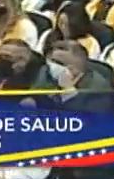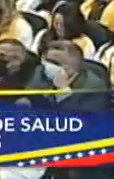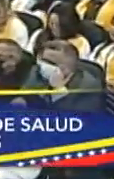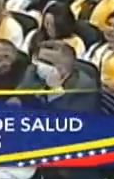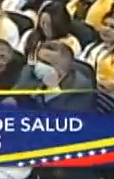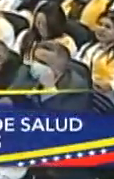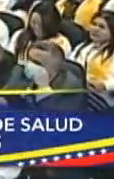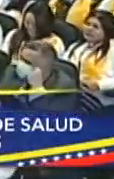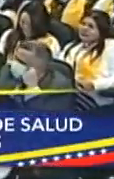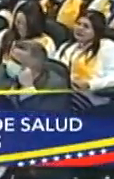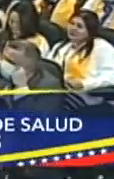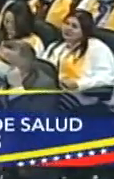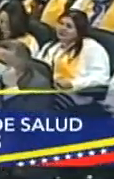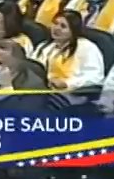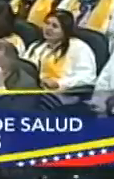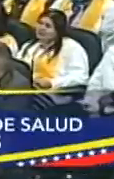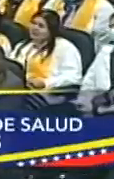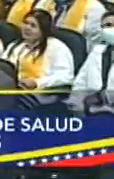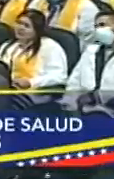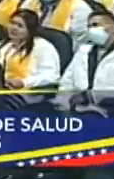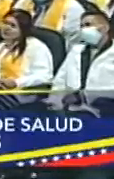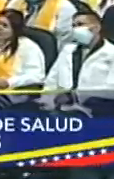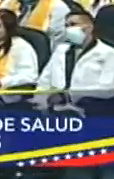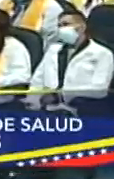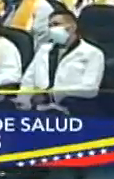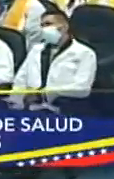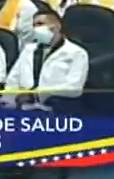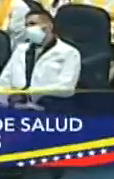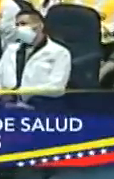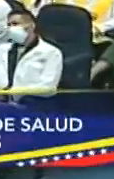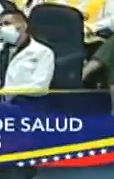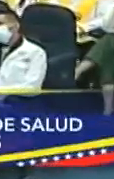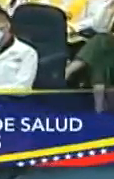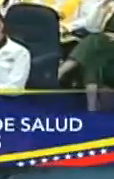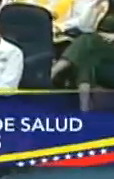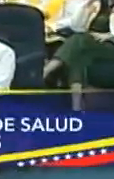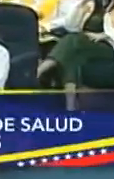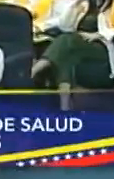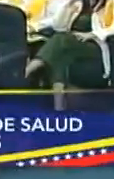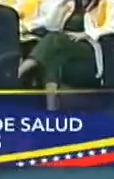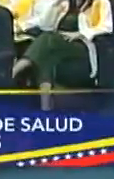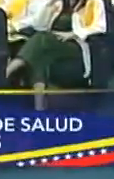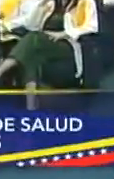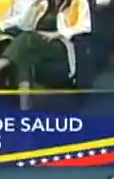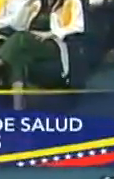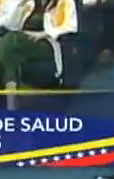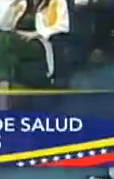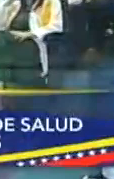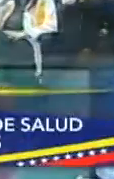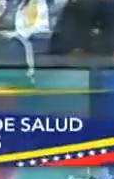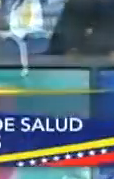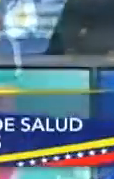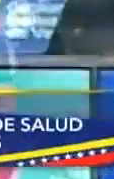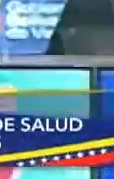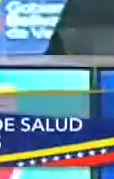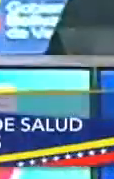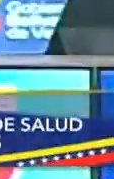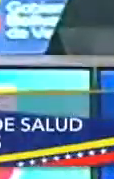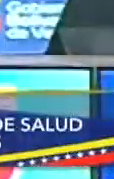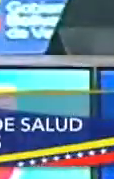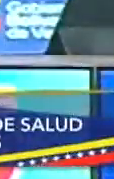salud vayan al servicio público, va sumando a una causa común, y